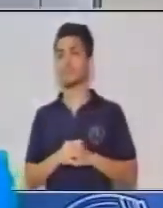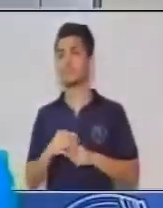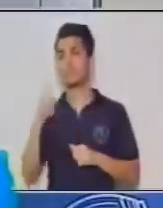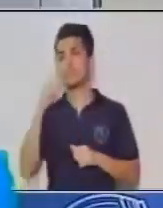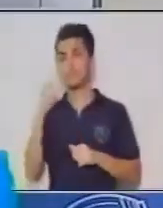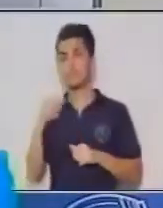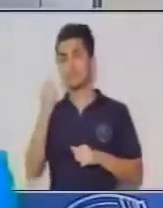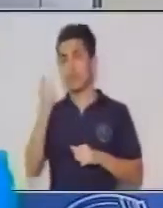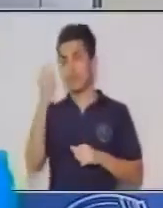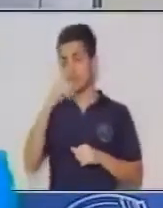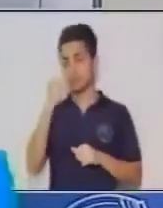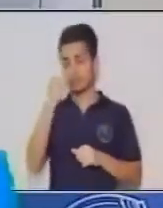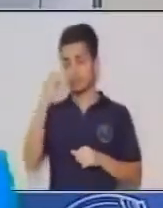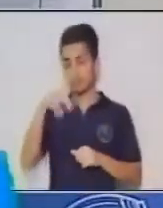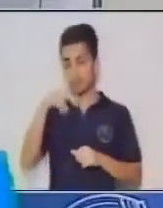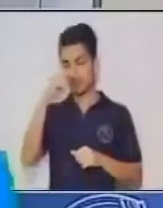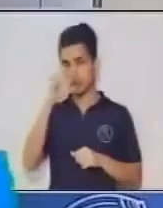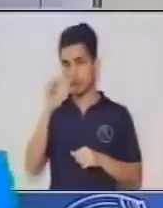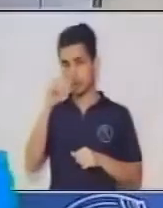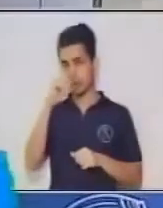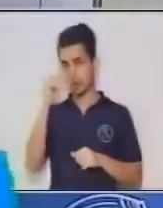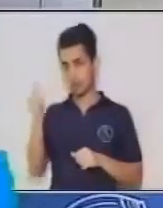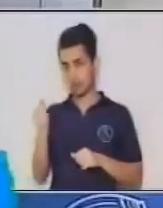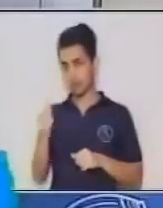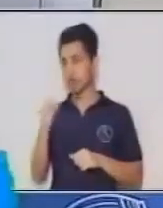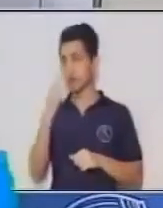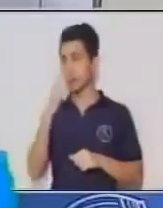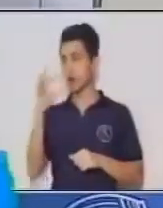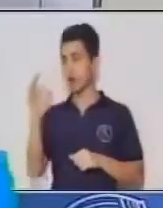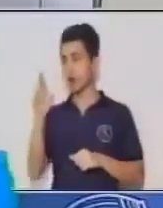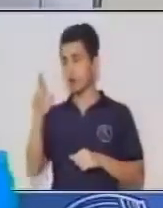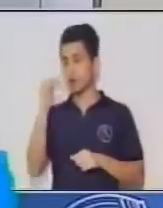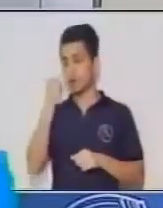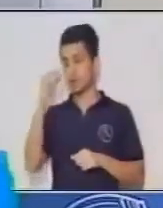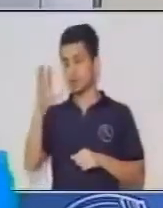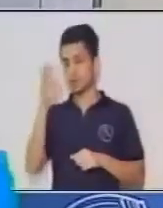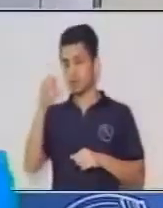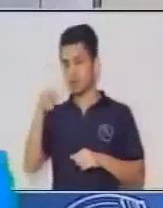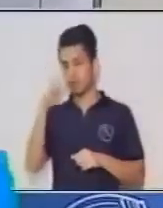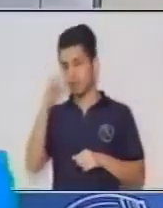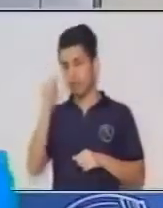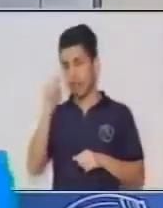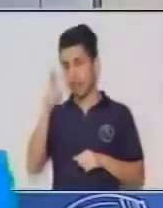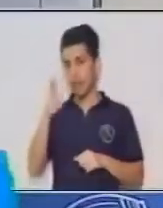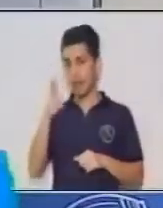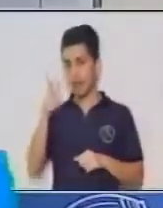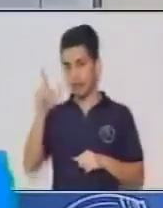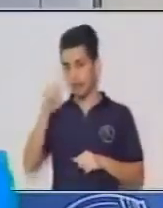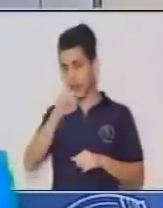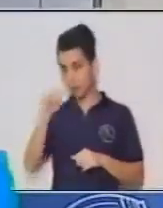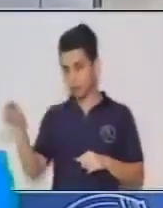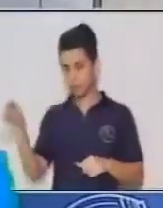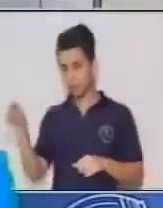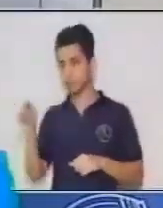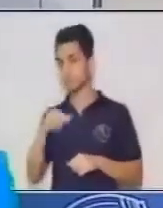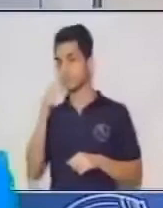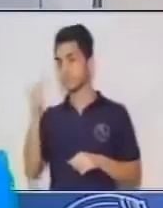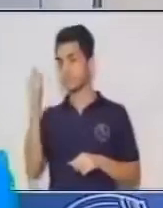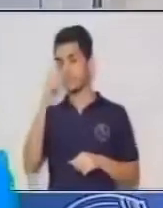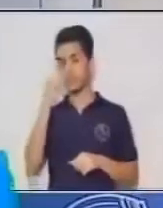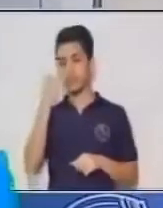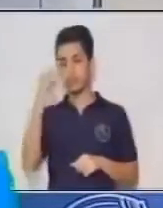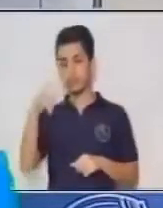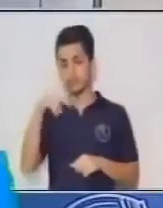asíntota horizontal y asíntota vertical. ¿Sí? Para las asíntotas